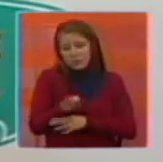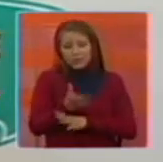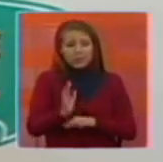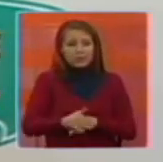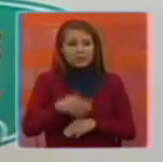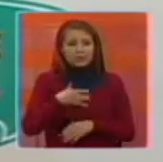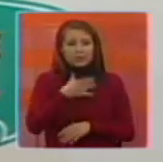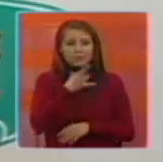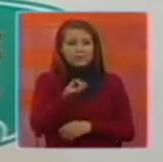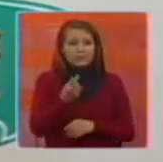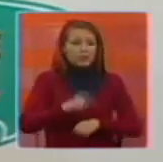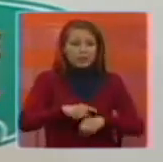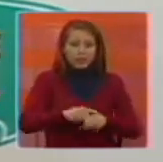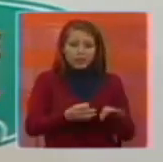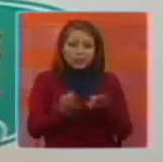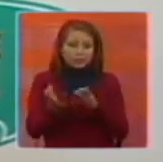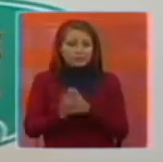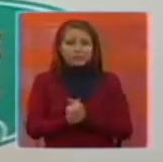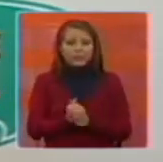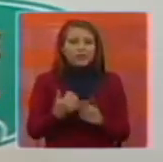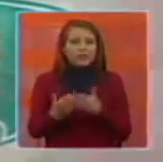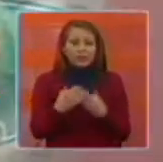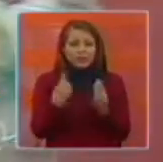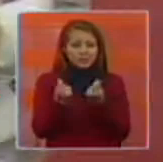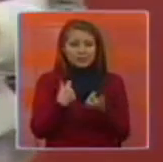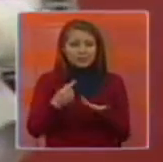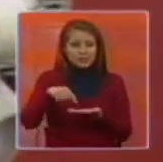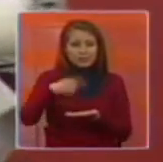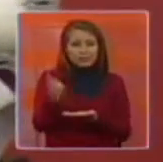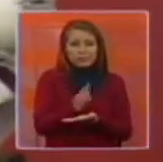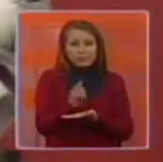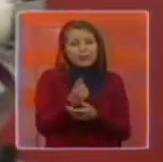pero nos va a tomar más tiempo. Así que yo lo voy a hacer directo acá.